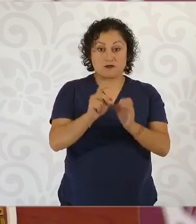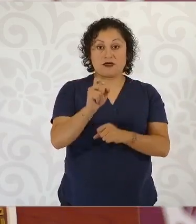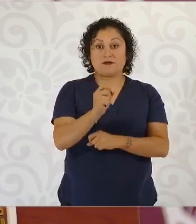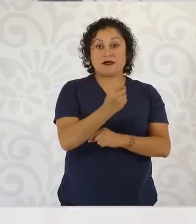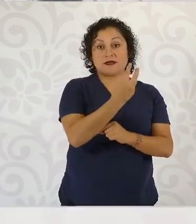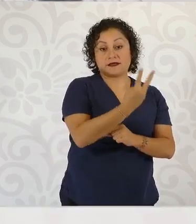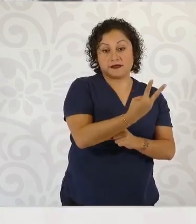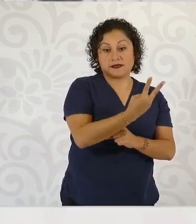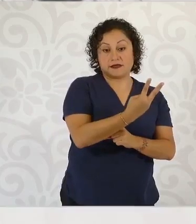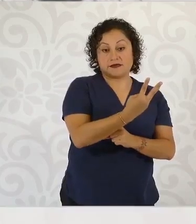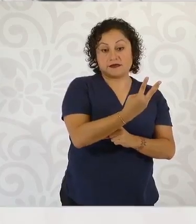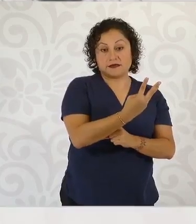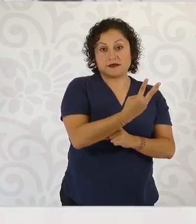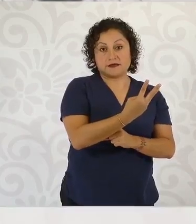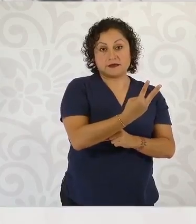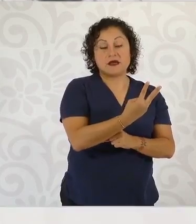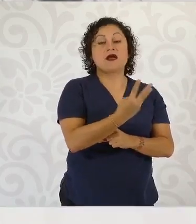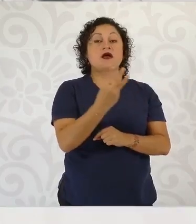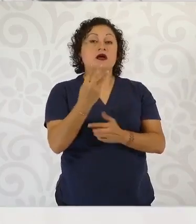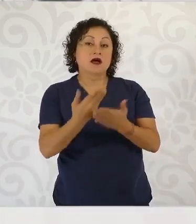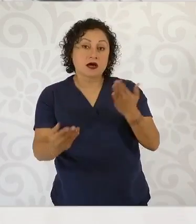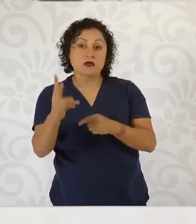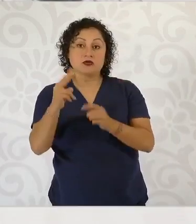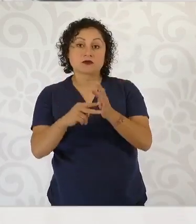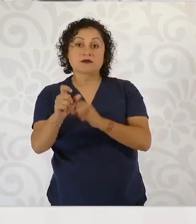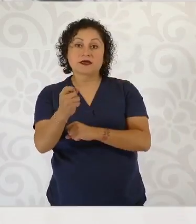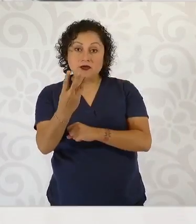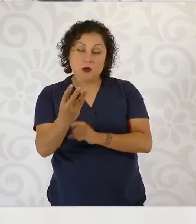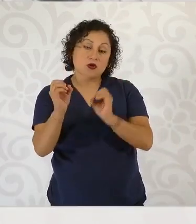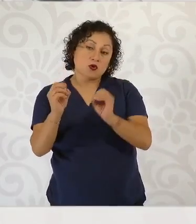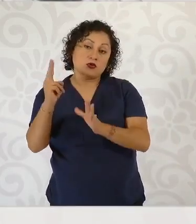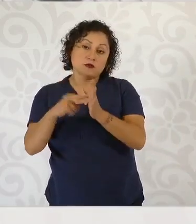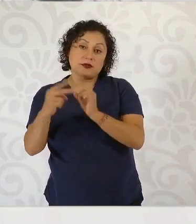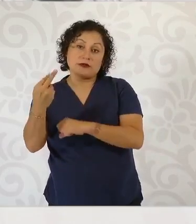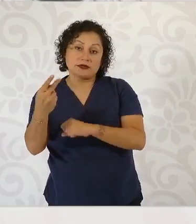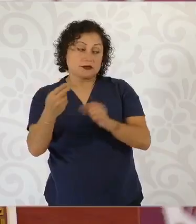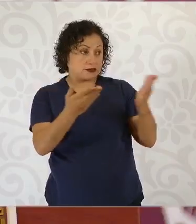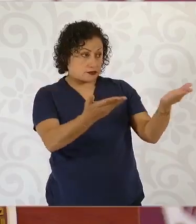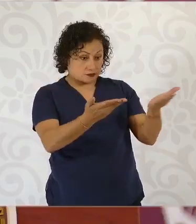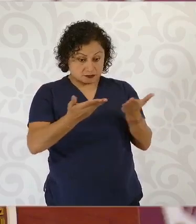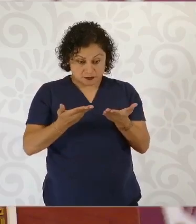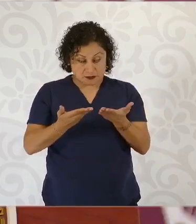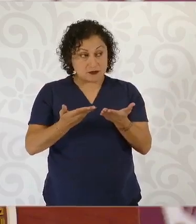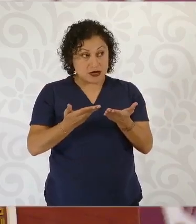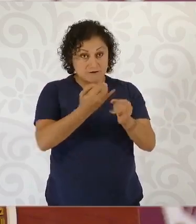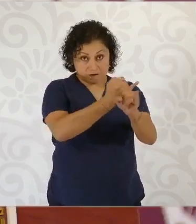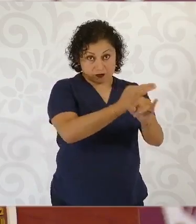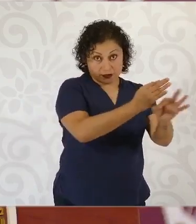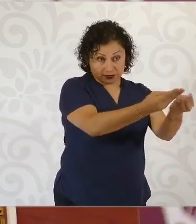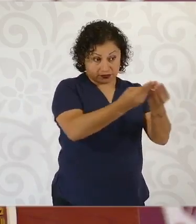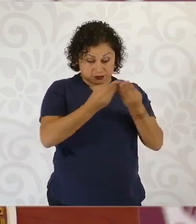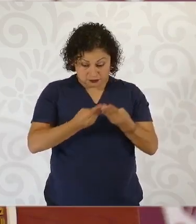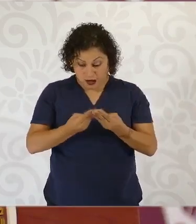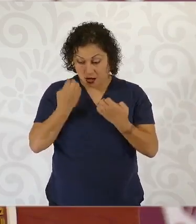2023, que se presentan en el 2024 o 2025, solventar esas observaciones, o de